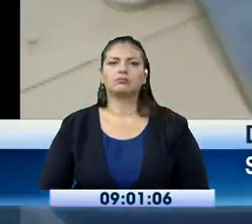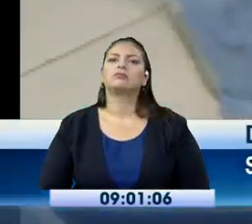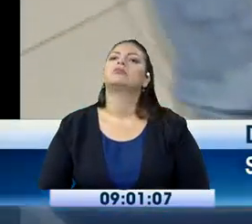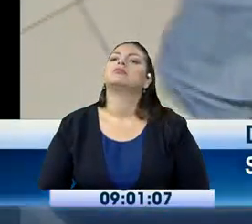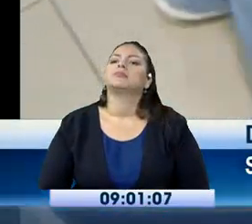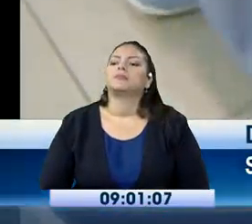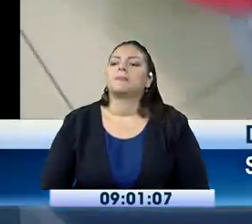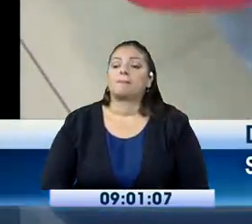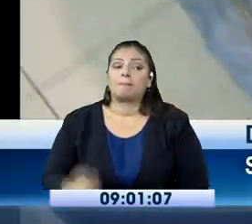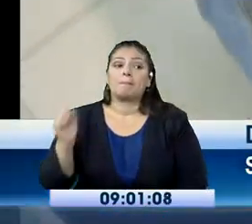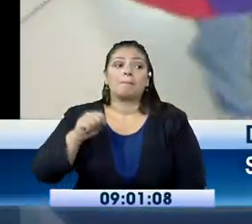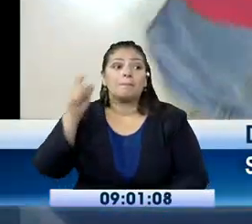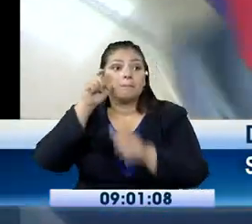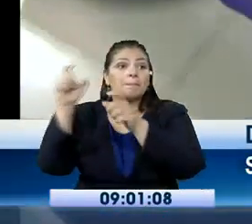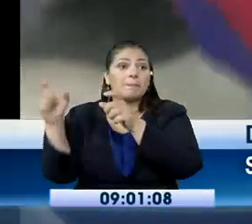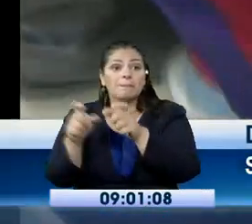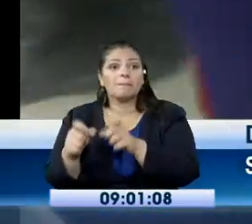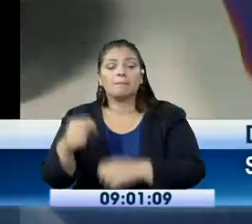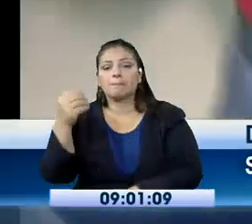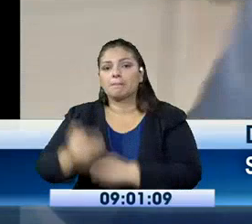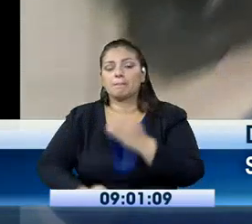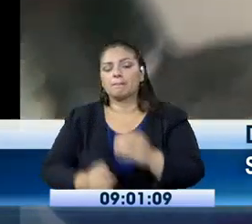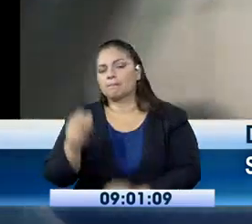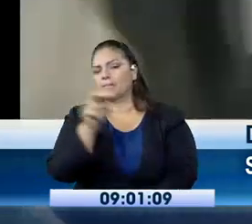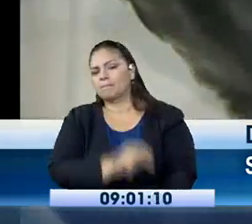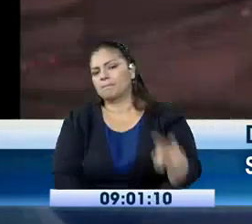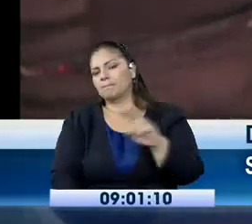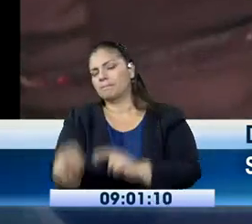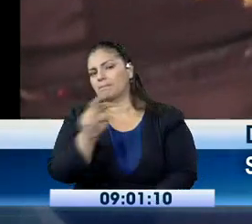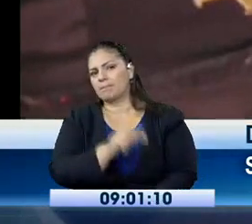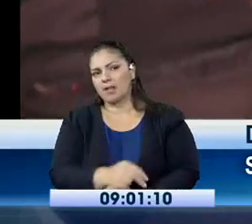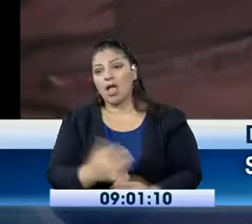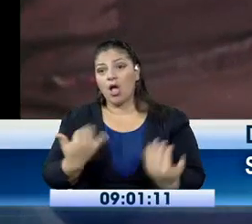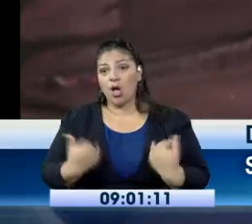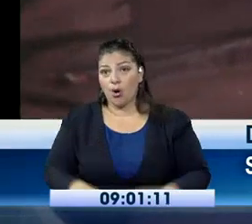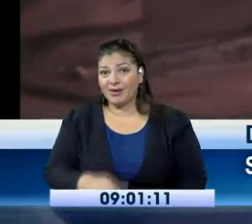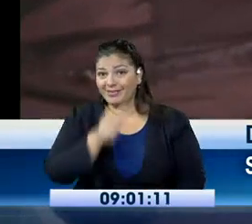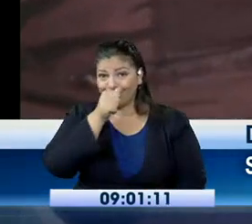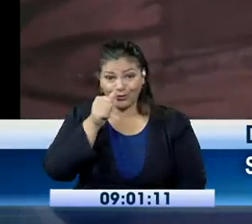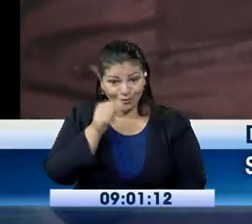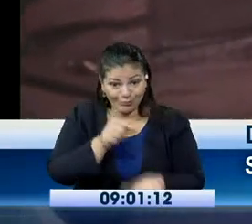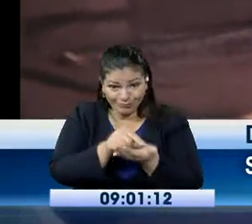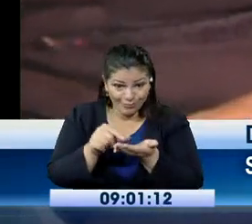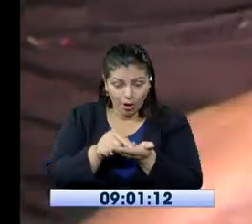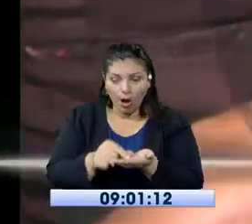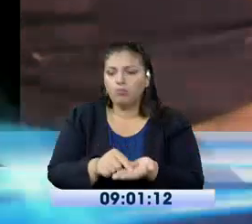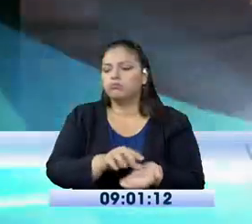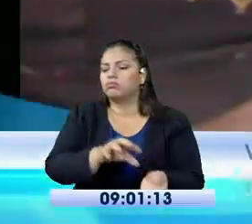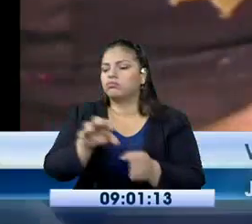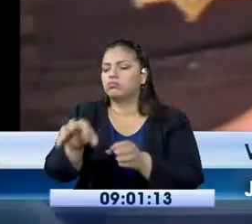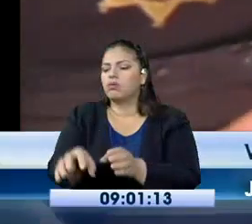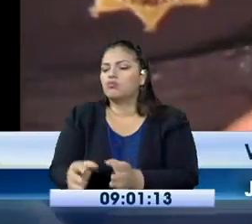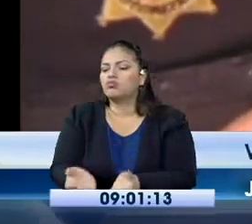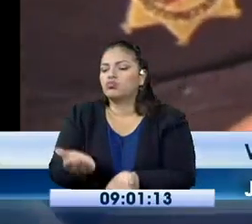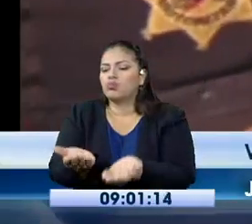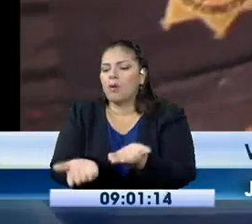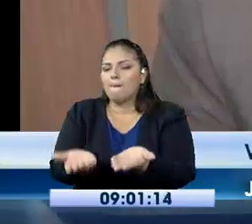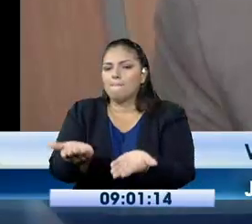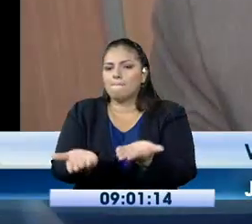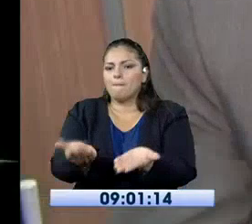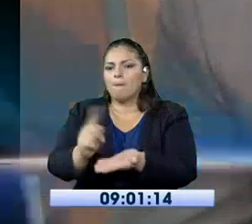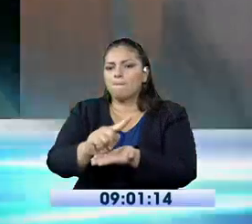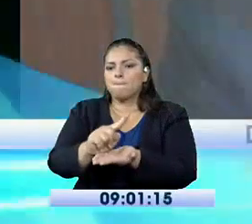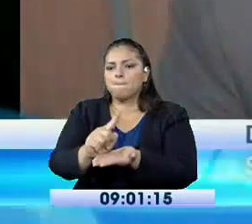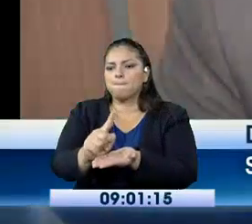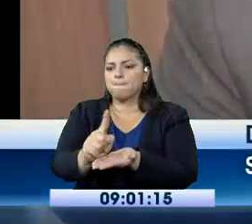de realizar el proceso respectivo. En este momento vamos a hacer lo que es el peritaje de la sustancia y posterior que determine el señor fiscal.